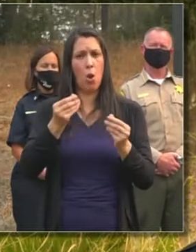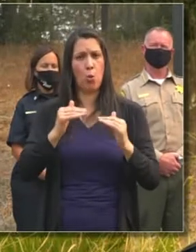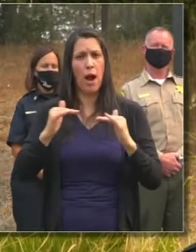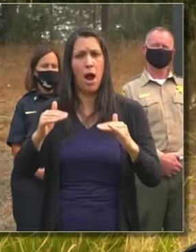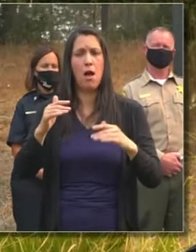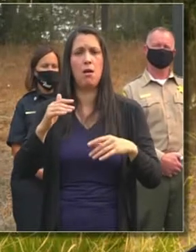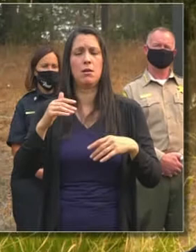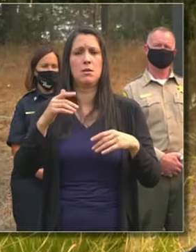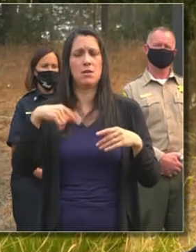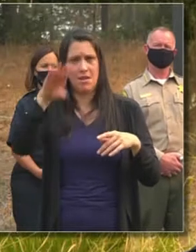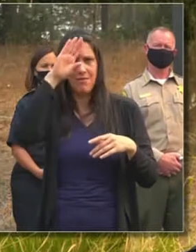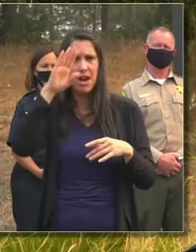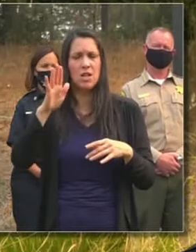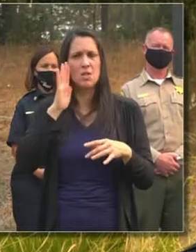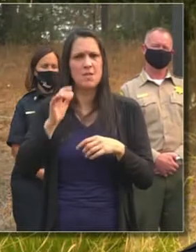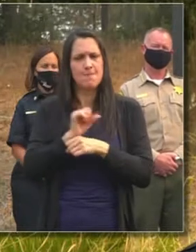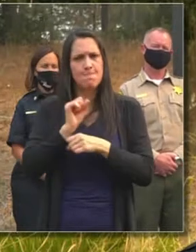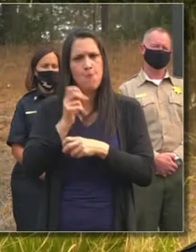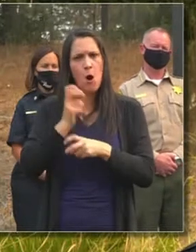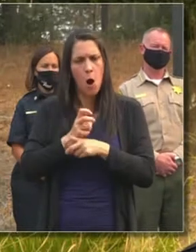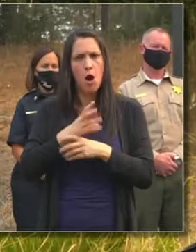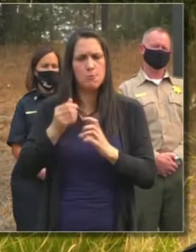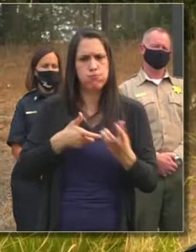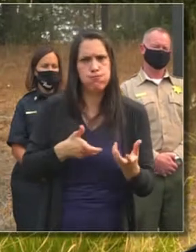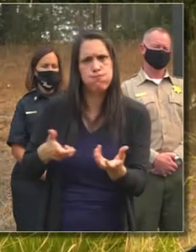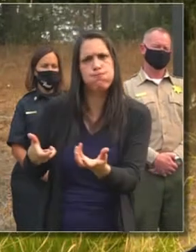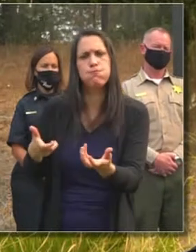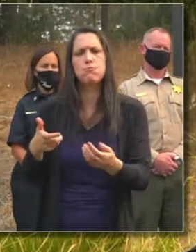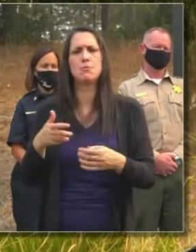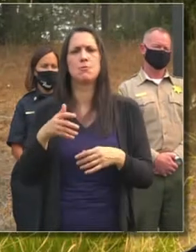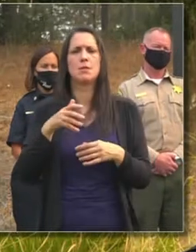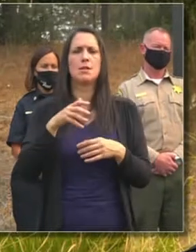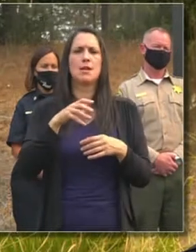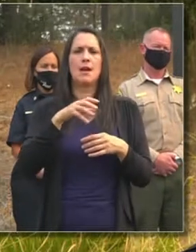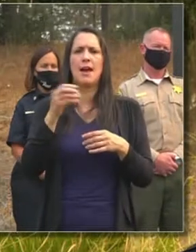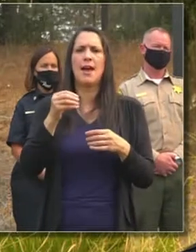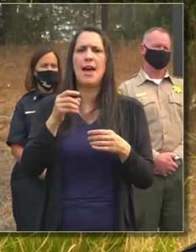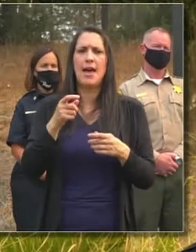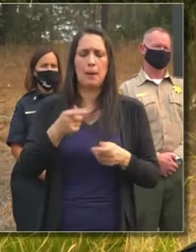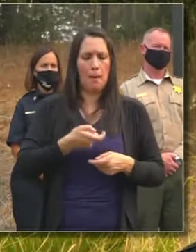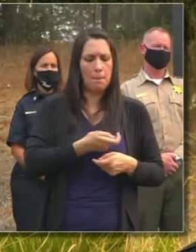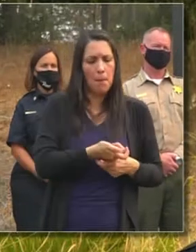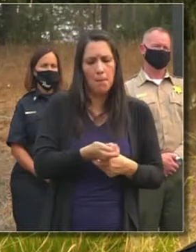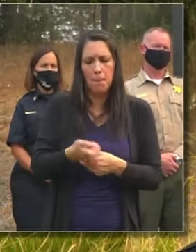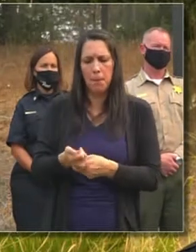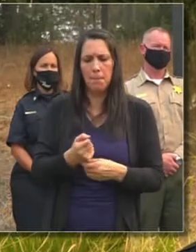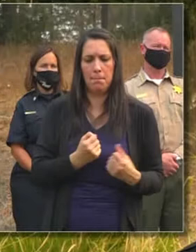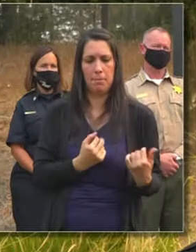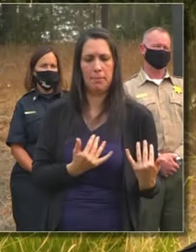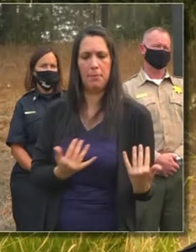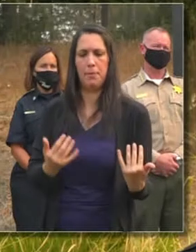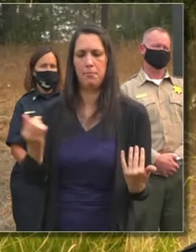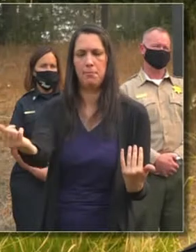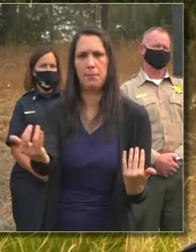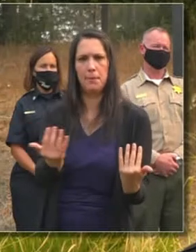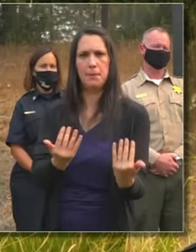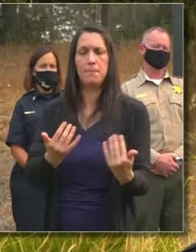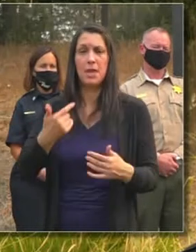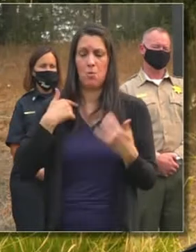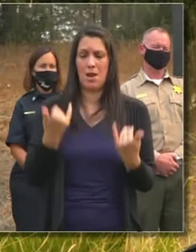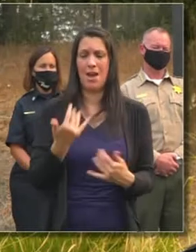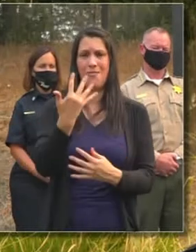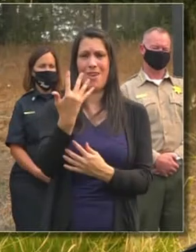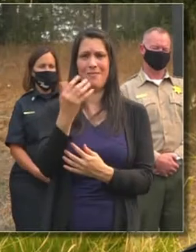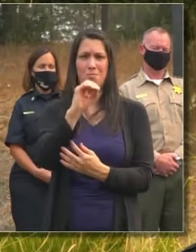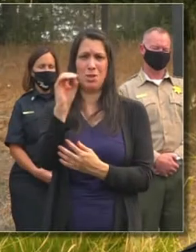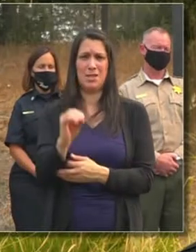agresivamente en el terreno y para poder superar este incendio y tener más patrullas obviamente ustedes vieron que estamos cerca del 5 por